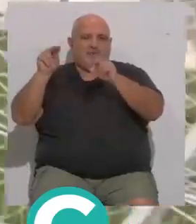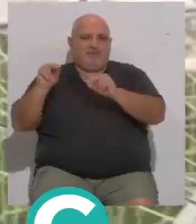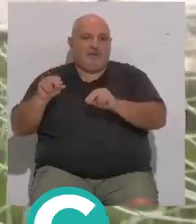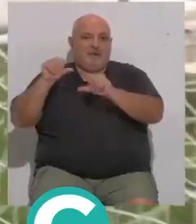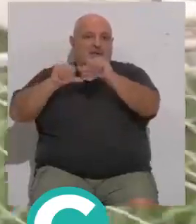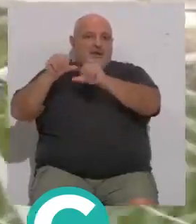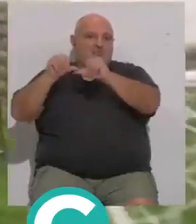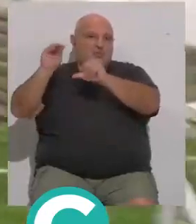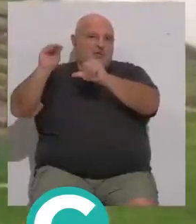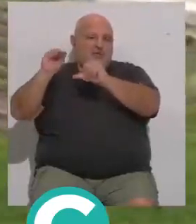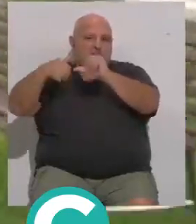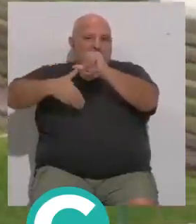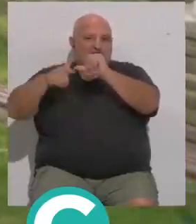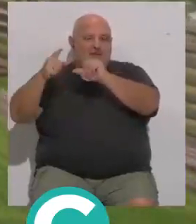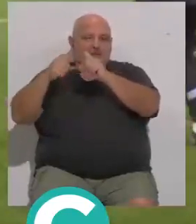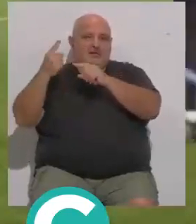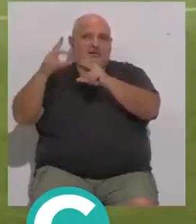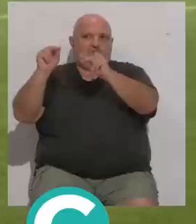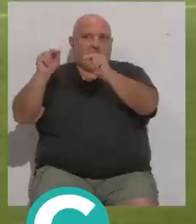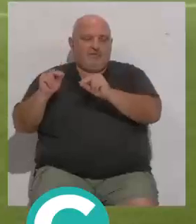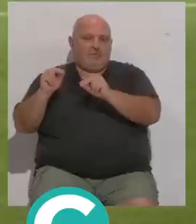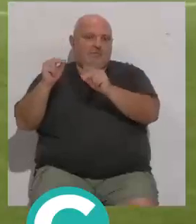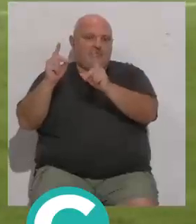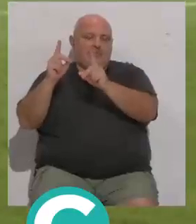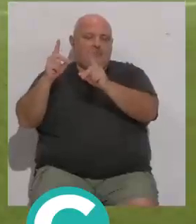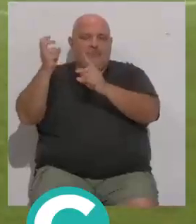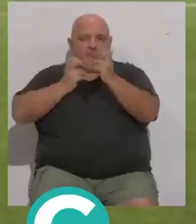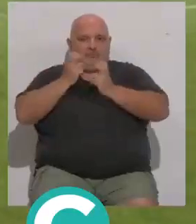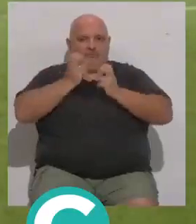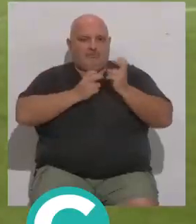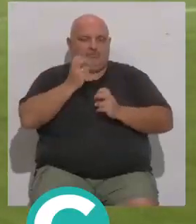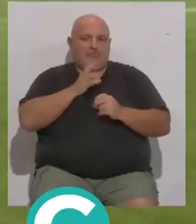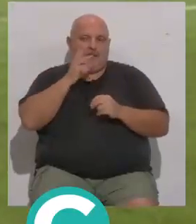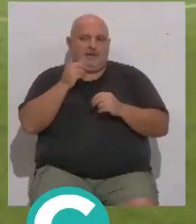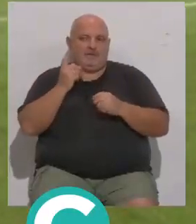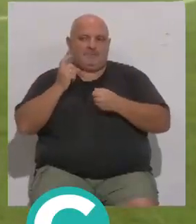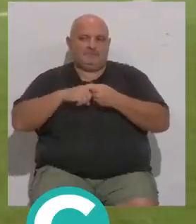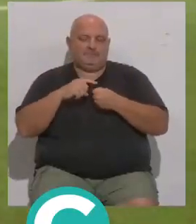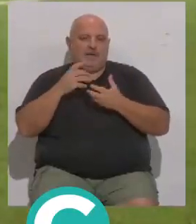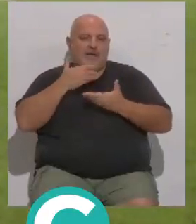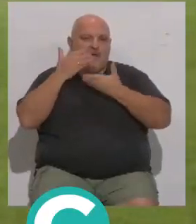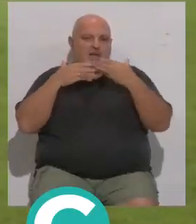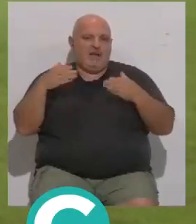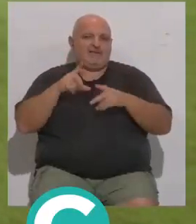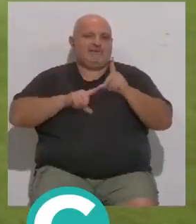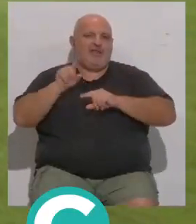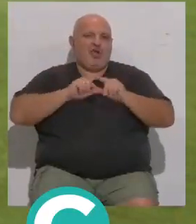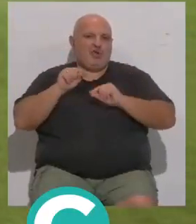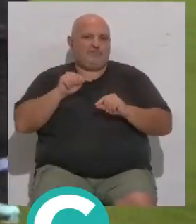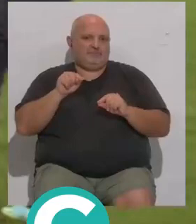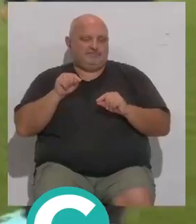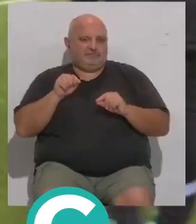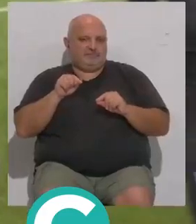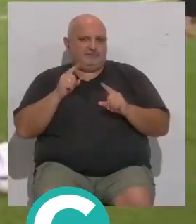estarán todos a disposición del técnico de Alonso para entrar en el calentamiento y jugar esos 2 partidos